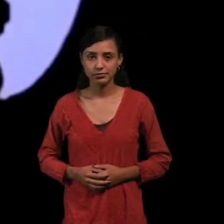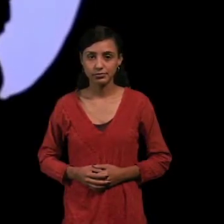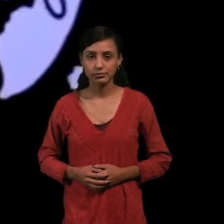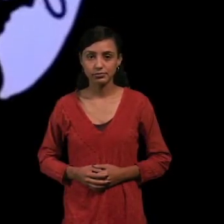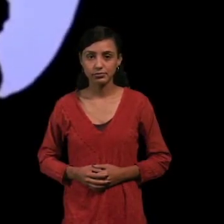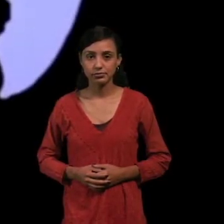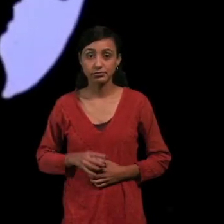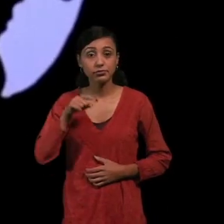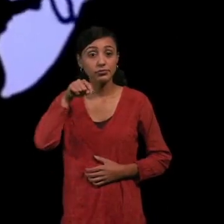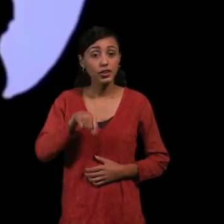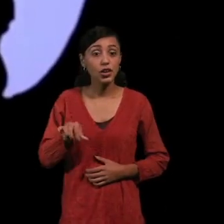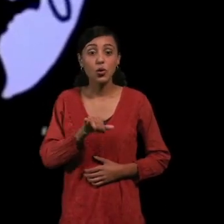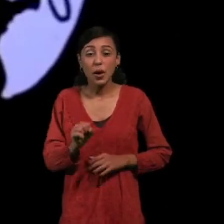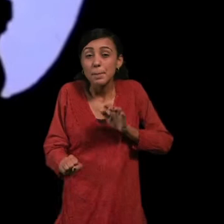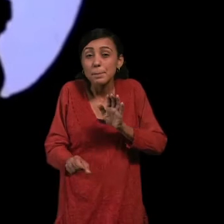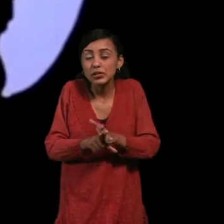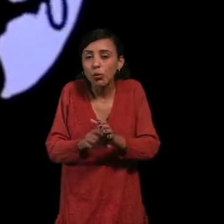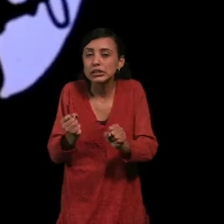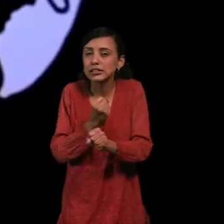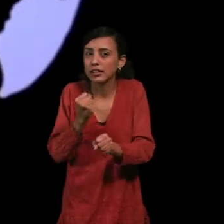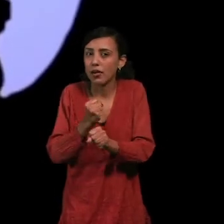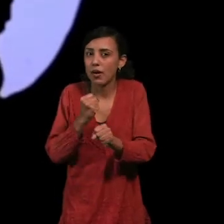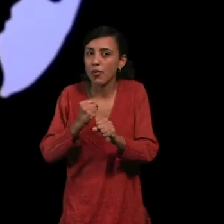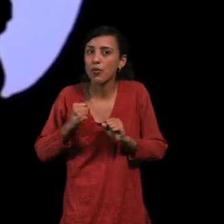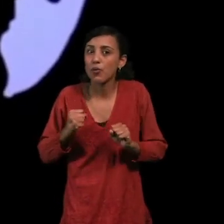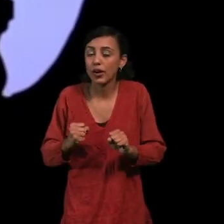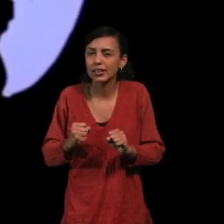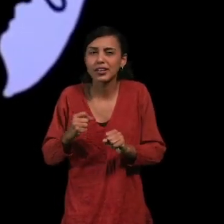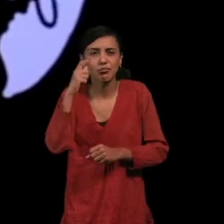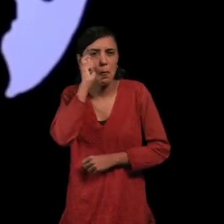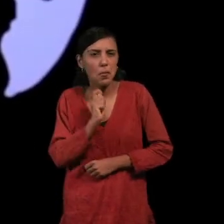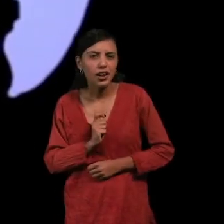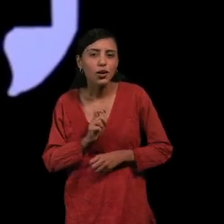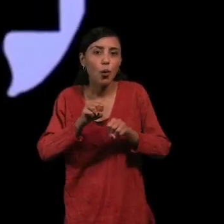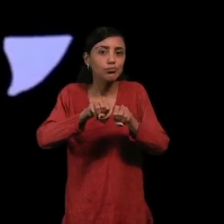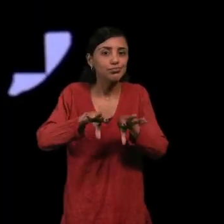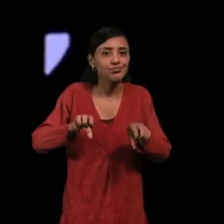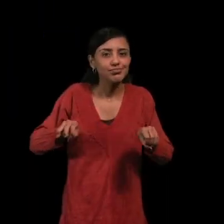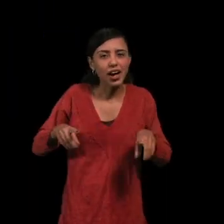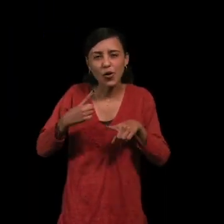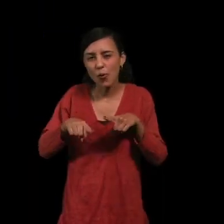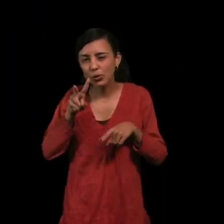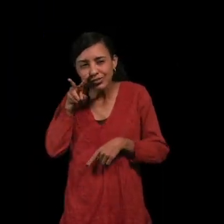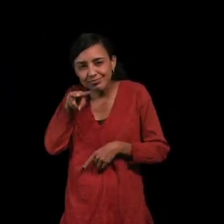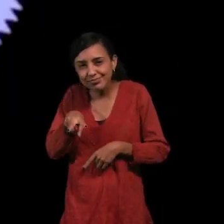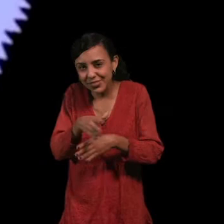Este fue el punto de partida de un intenso trabajo, realizando numerosas películas, publicidad y efectos visuales.